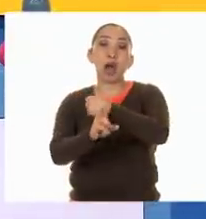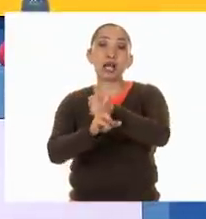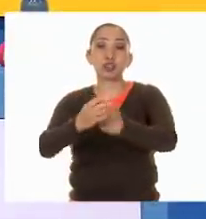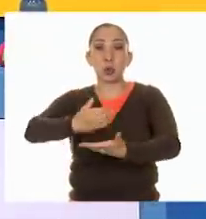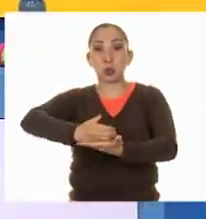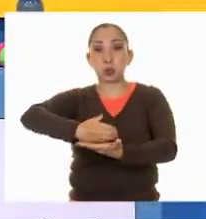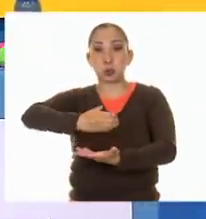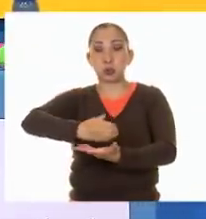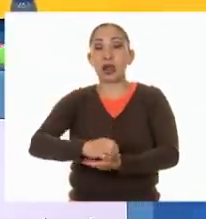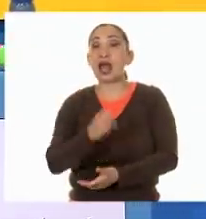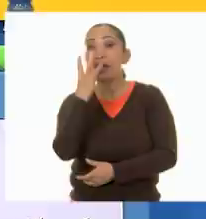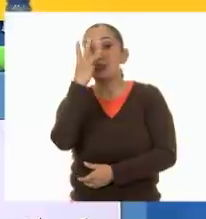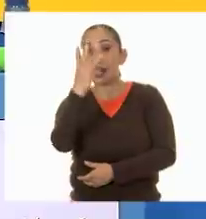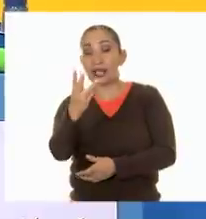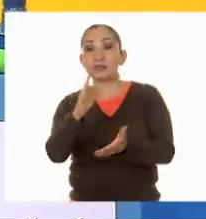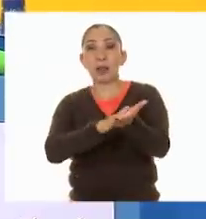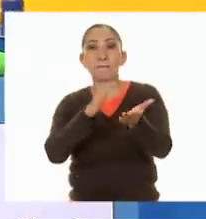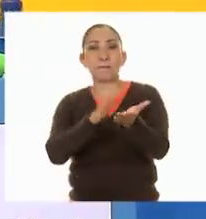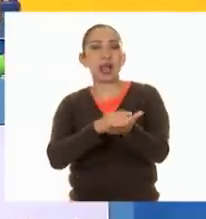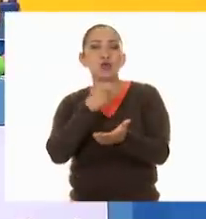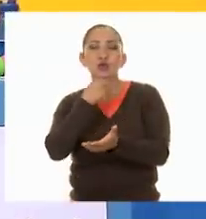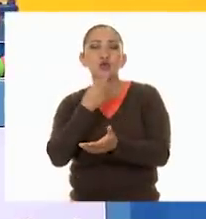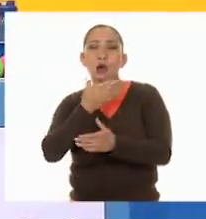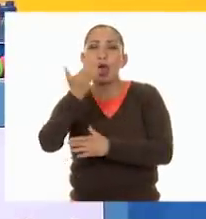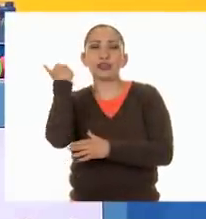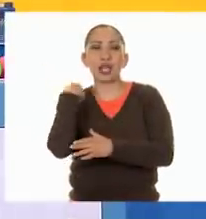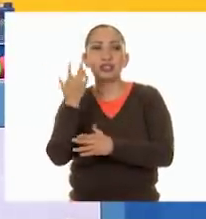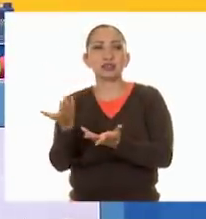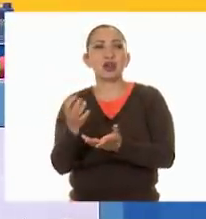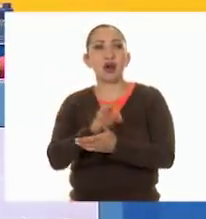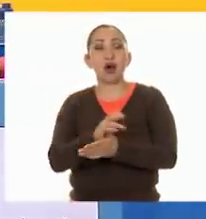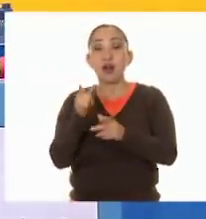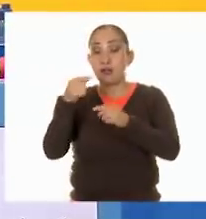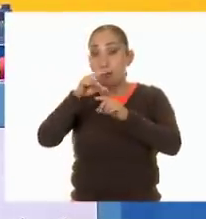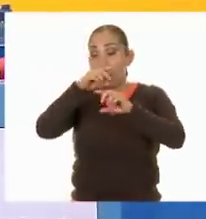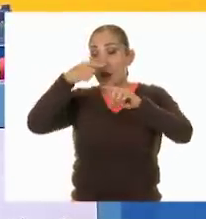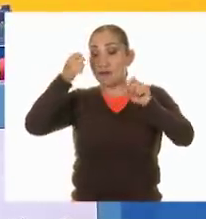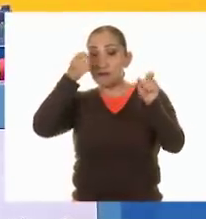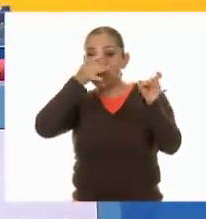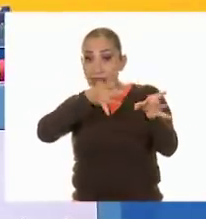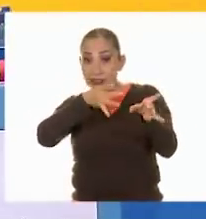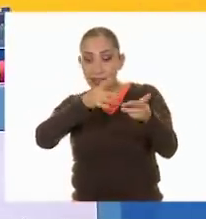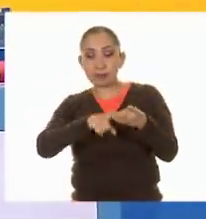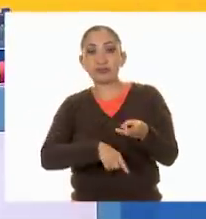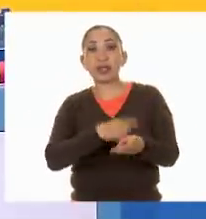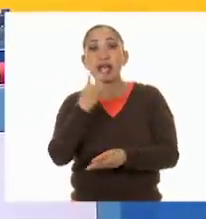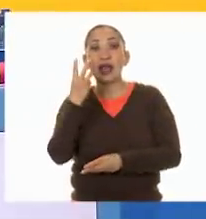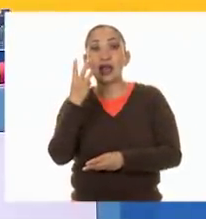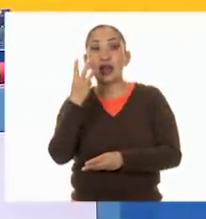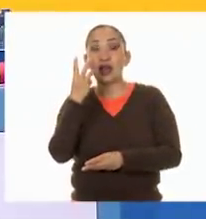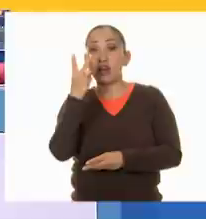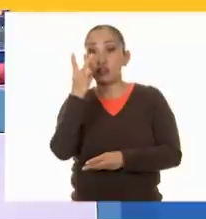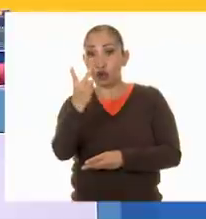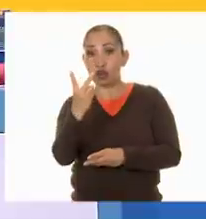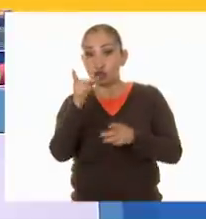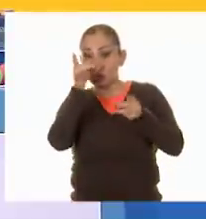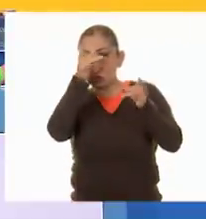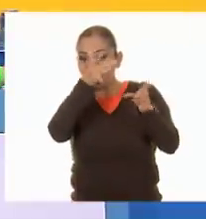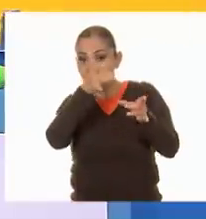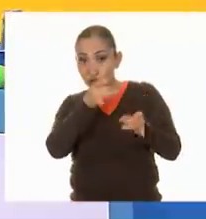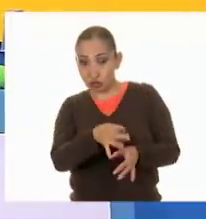Como este. 3 hojas de reuso con una flecha trazada. Como estas. 3 hojas de reuso con 2 flechas trazadas.